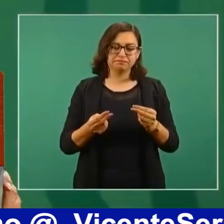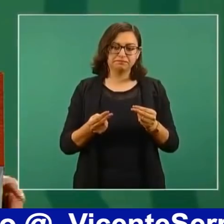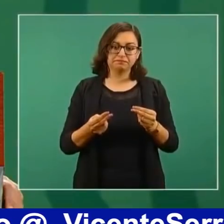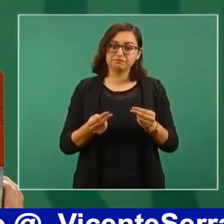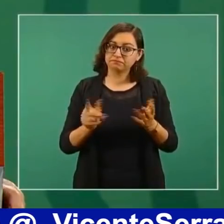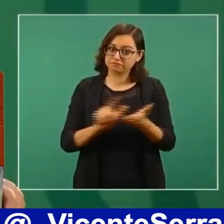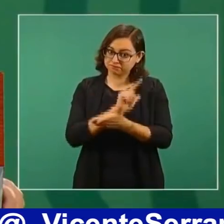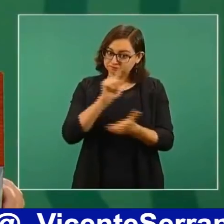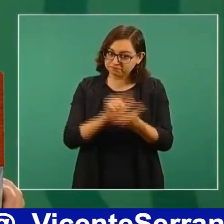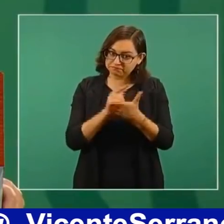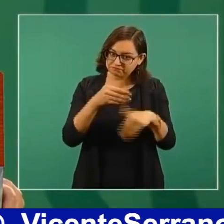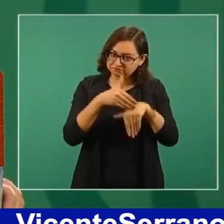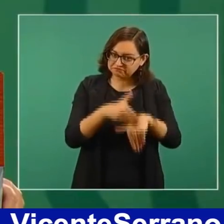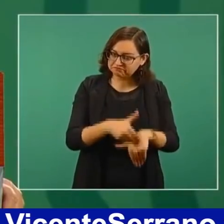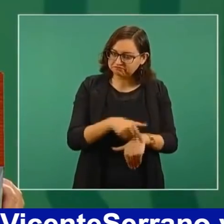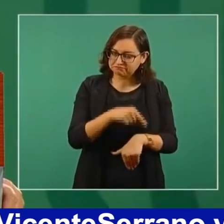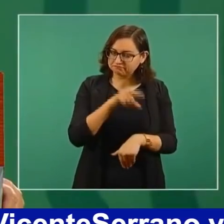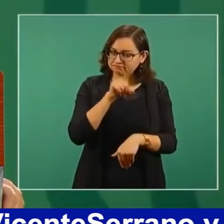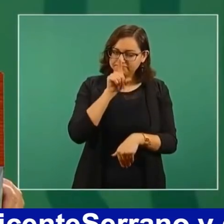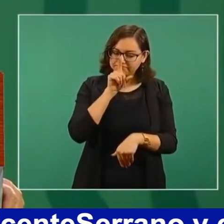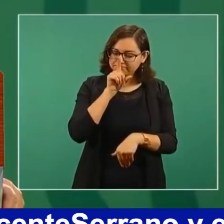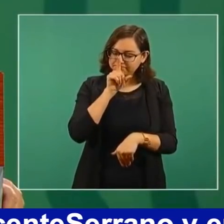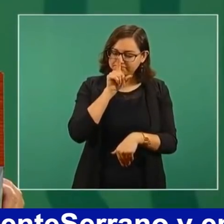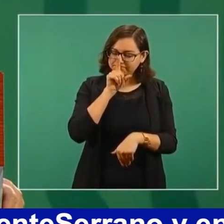no lícitos.